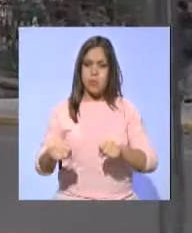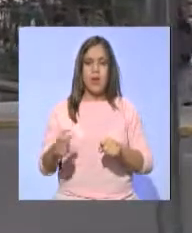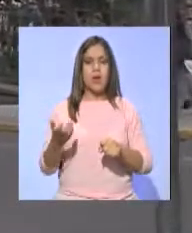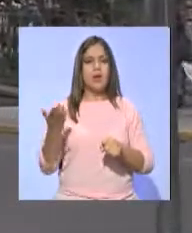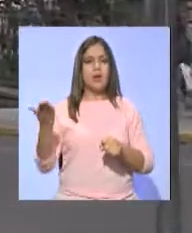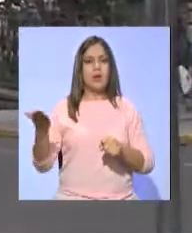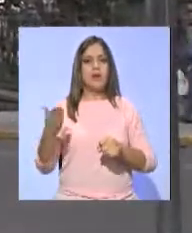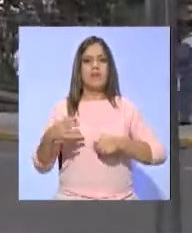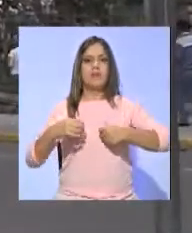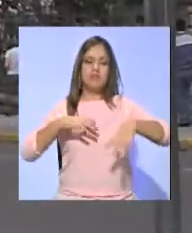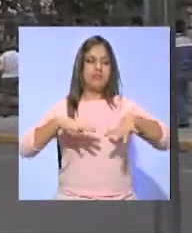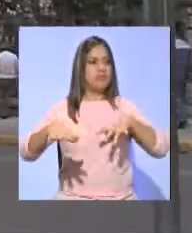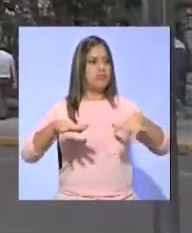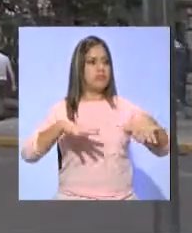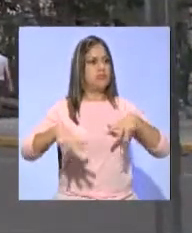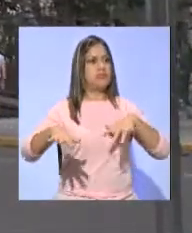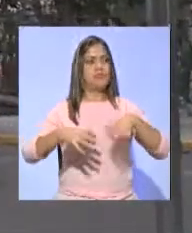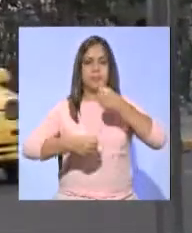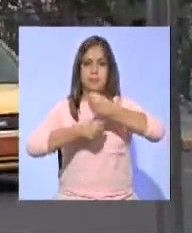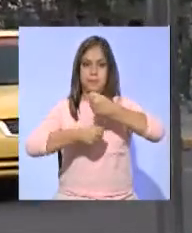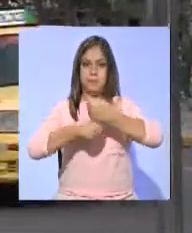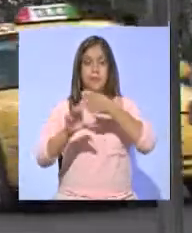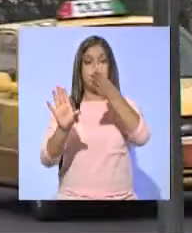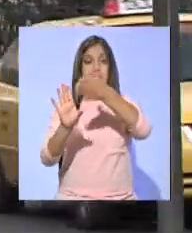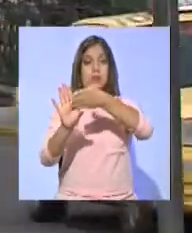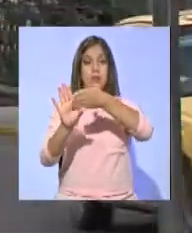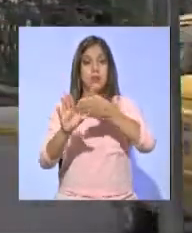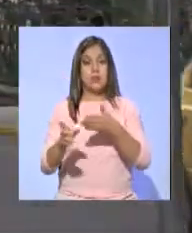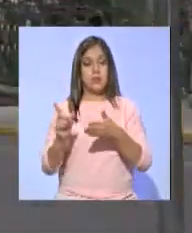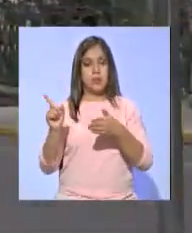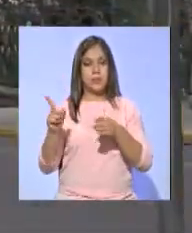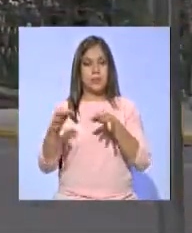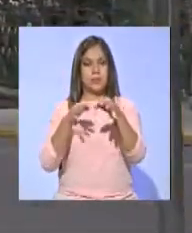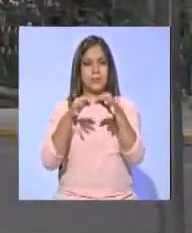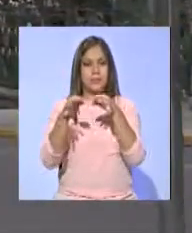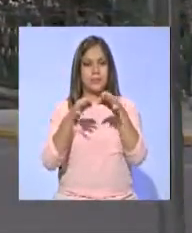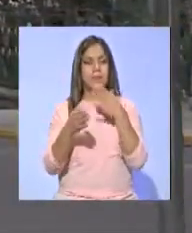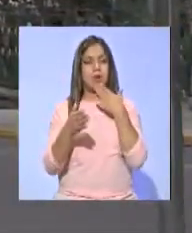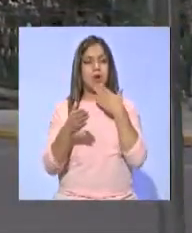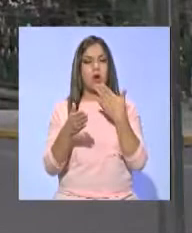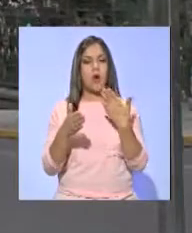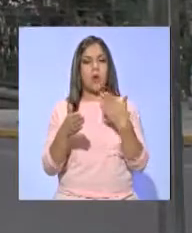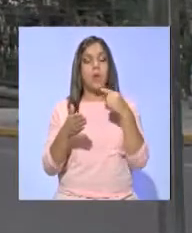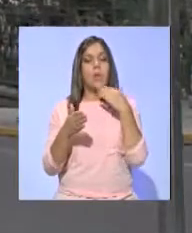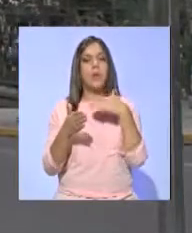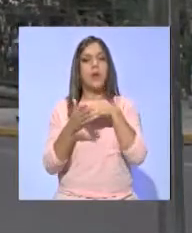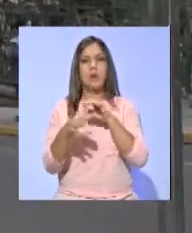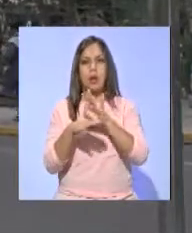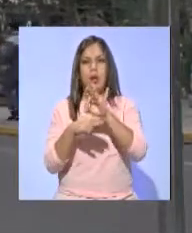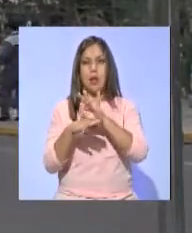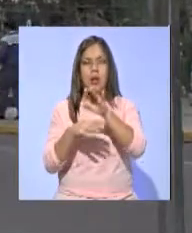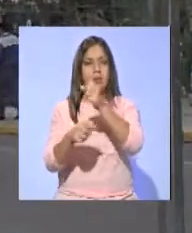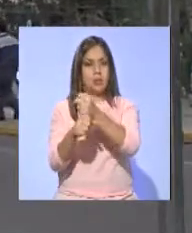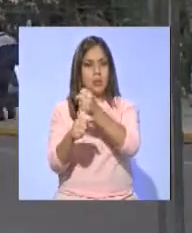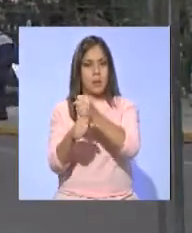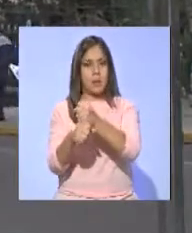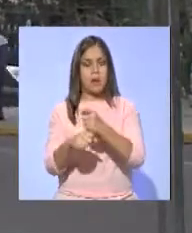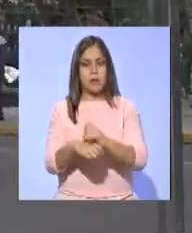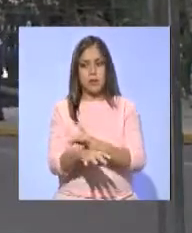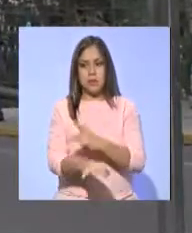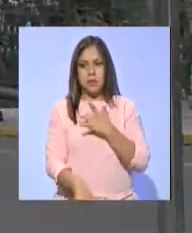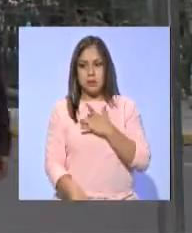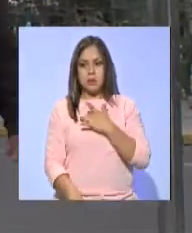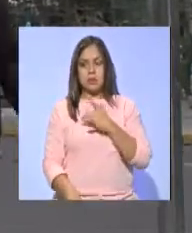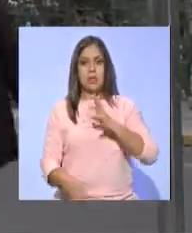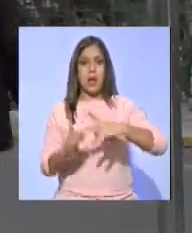de realizar sus tareas. La psicóloga María de los Ángeles Núñez nos explica cómo comportamientos como el acoso laboral afectan al entorno